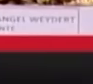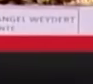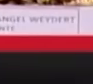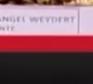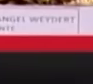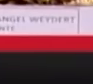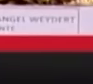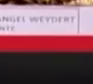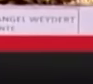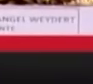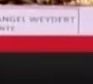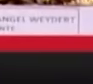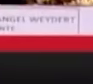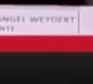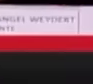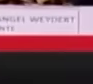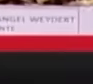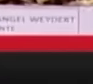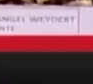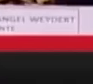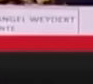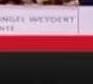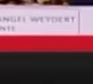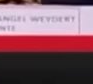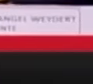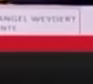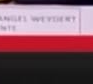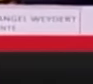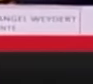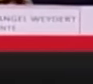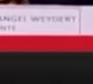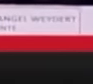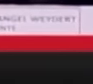más, también estudiando la posibilidad de vincular el